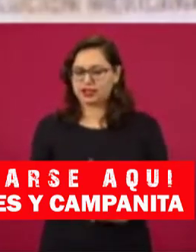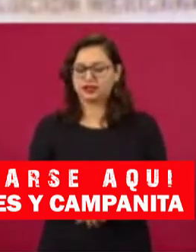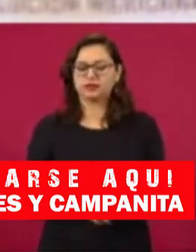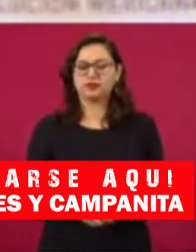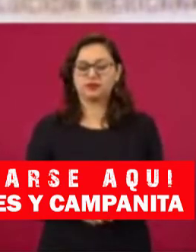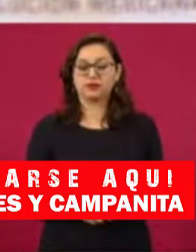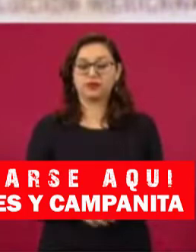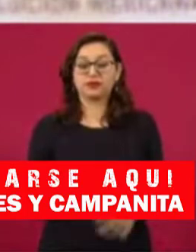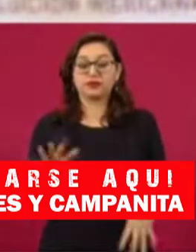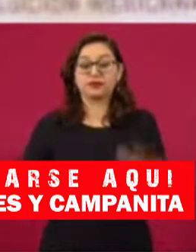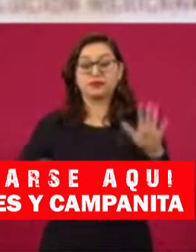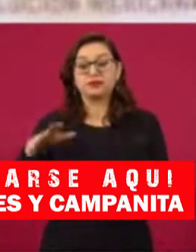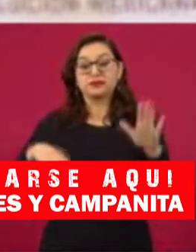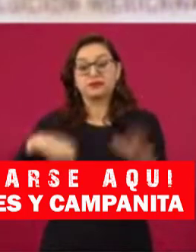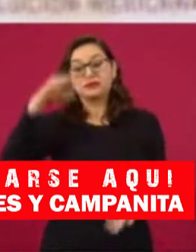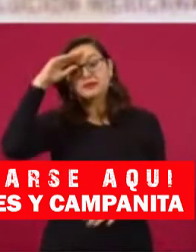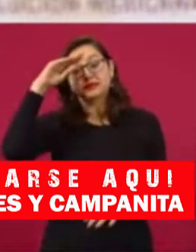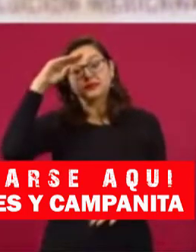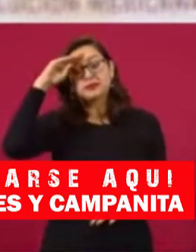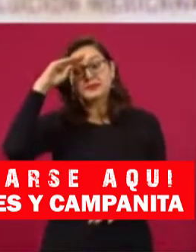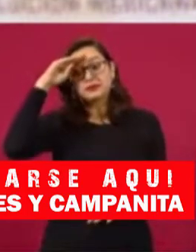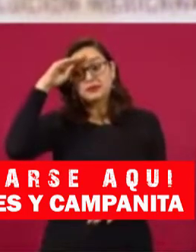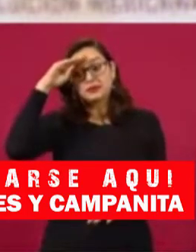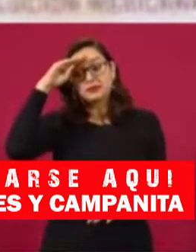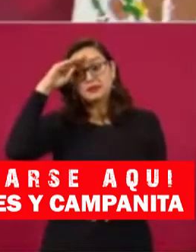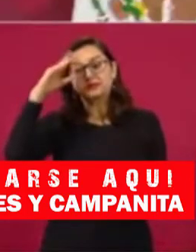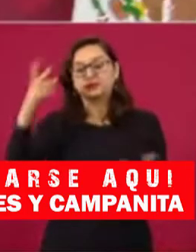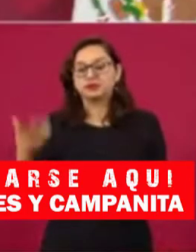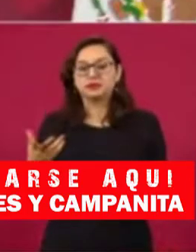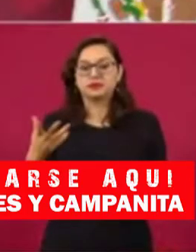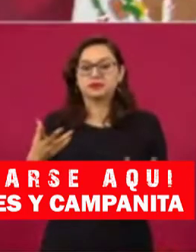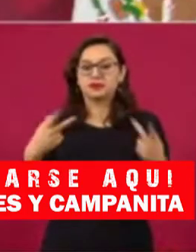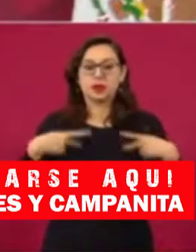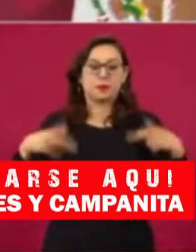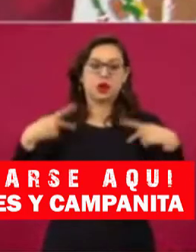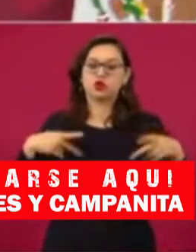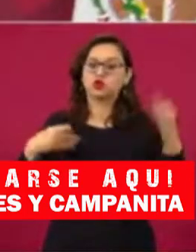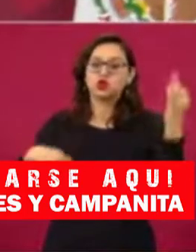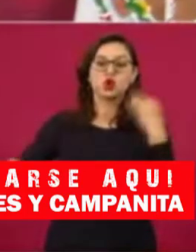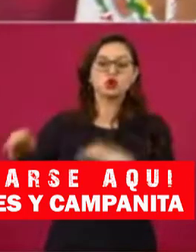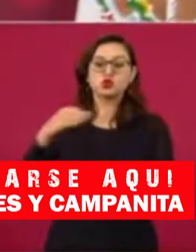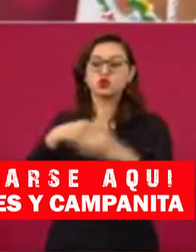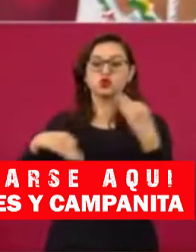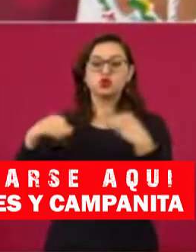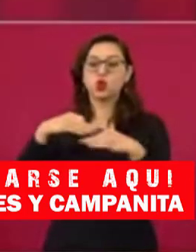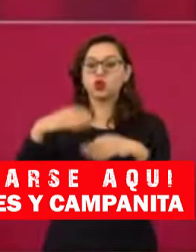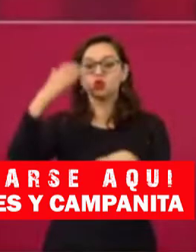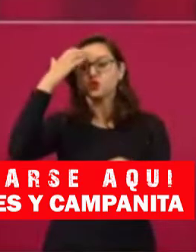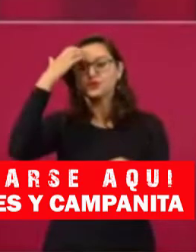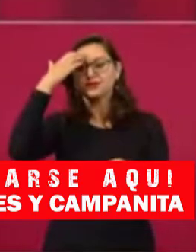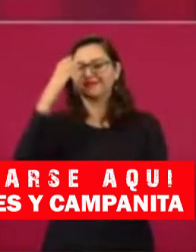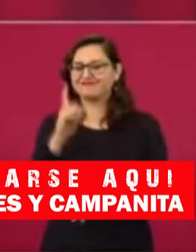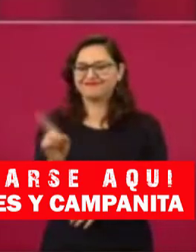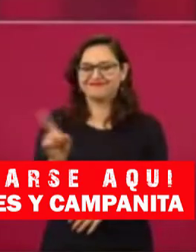aunque a veces pensamos que todo el mundo está enterado, no, la comunicación es un fenómeno